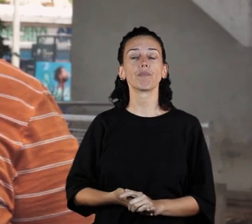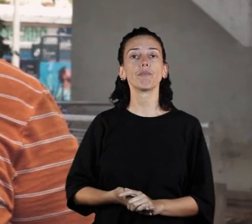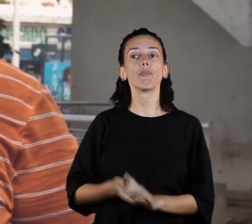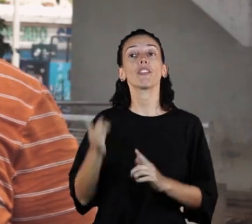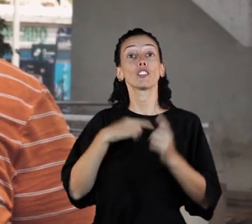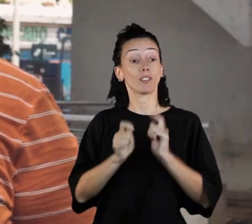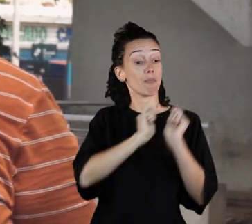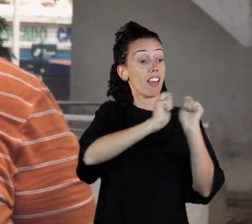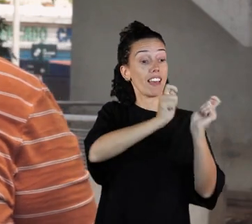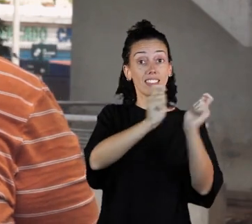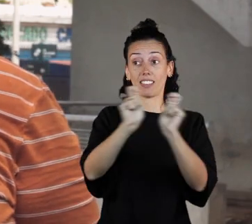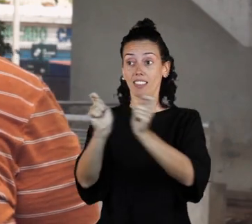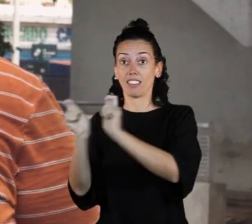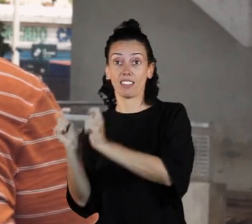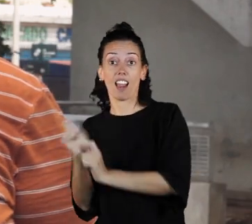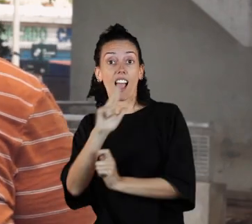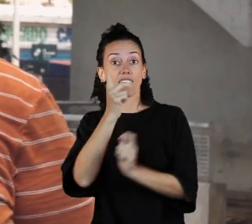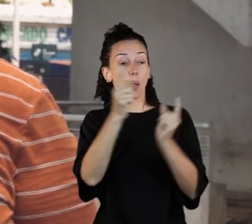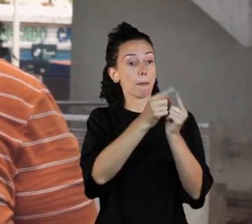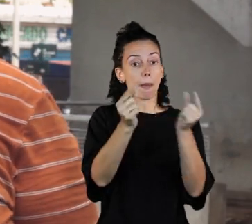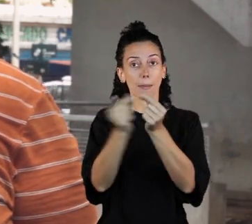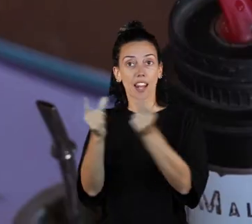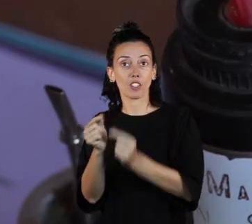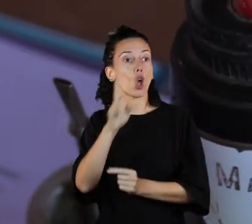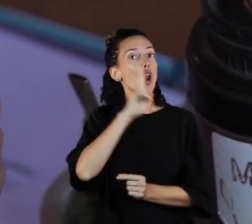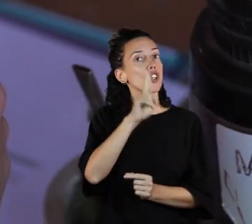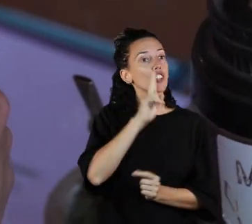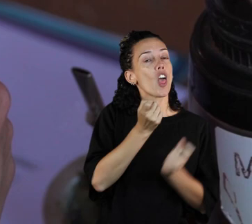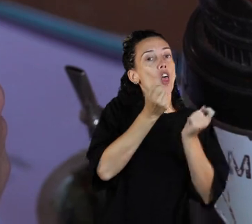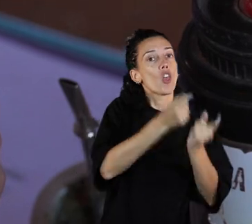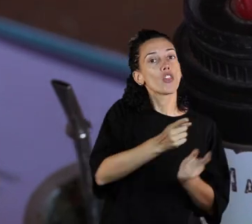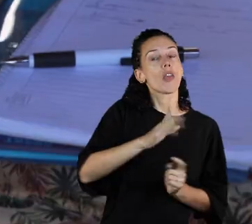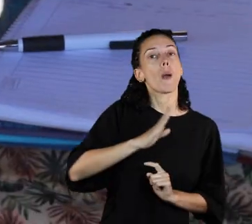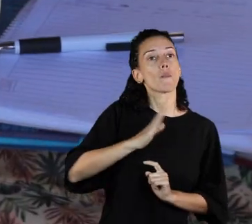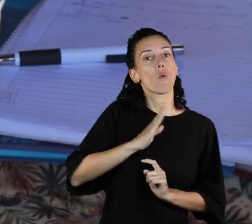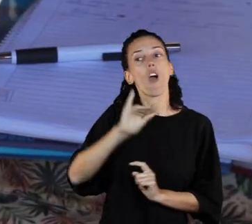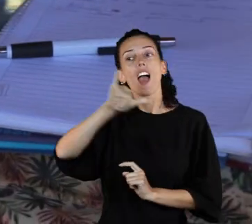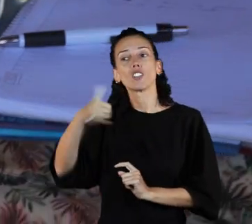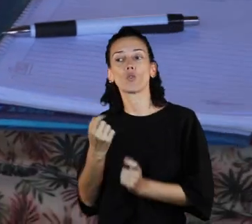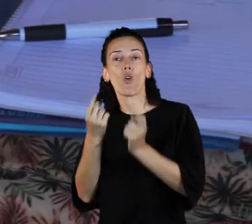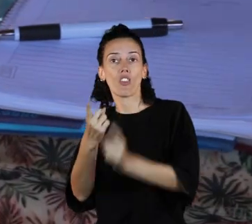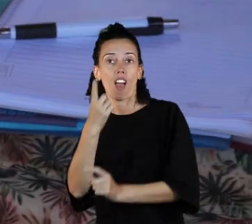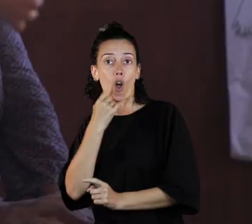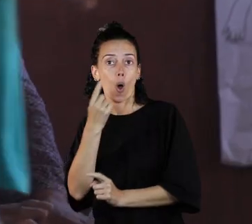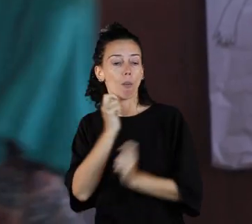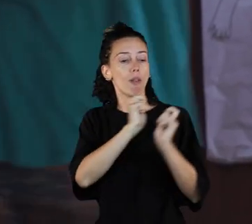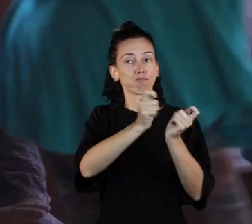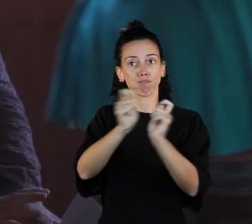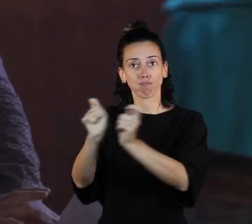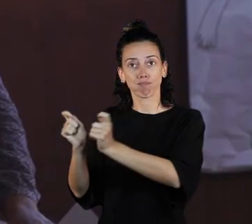Y le vamos a entregar a cada uno papelito rosado para la mujer, celeste para los varones,